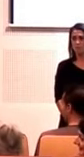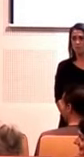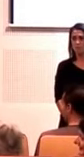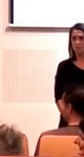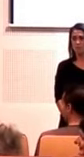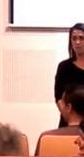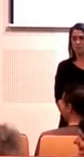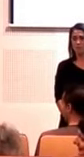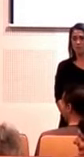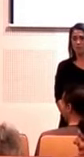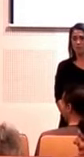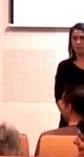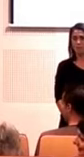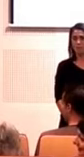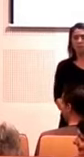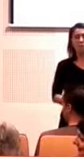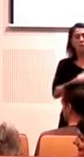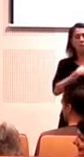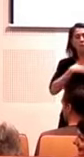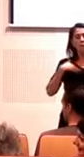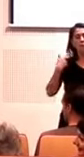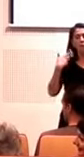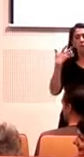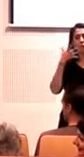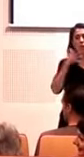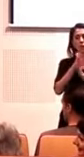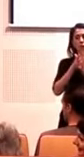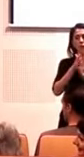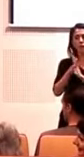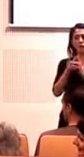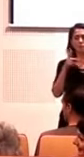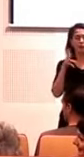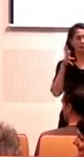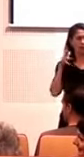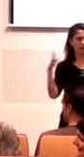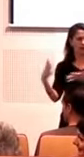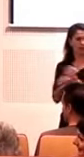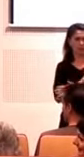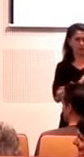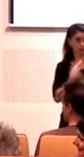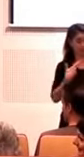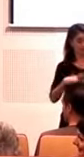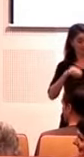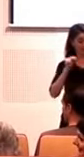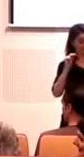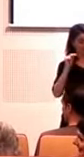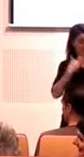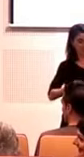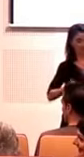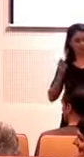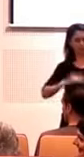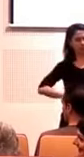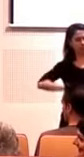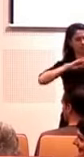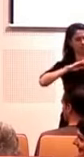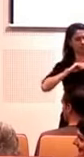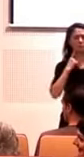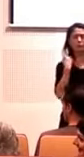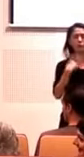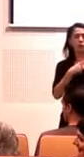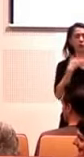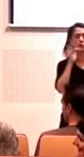Buenas. Hola. Yo quería comentar que, bueno, me ha encantado todo, salgo súper nutrida de aquí, pero ha habido algo que no se ha tocado y han